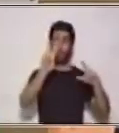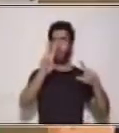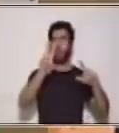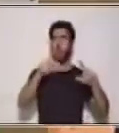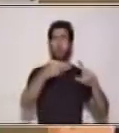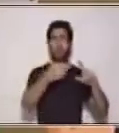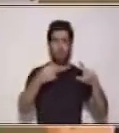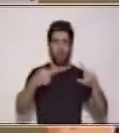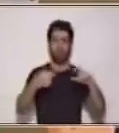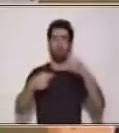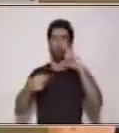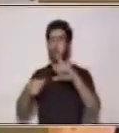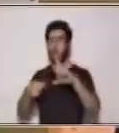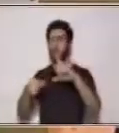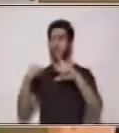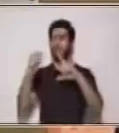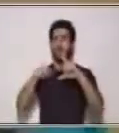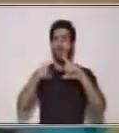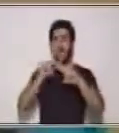raíz